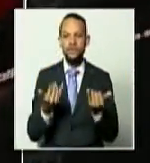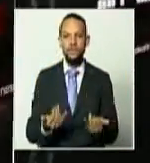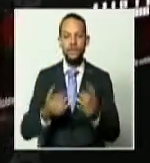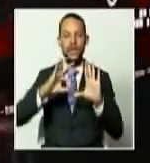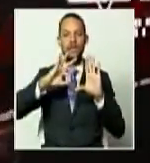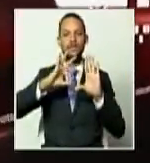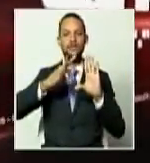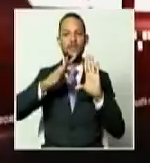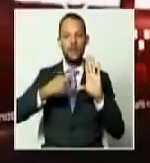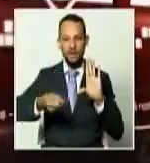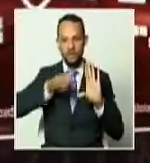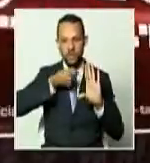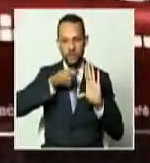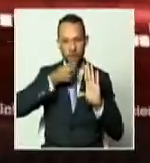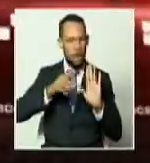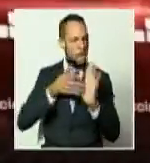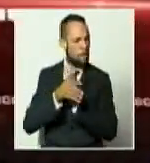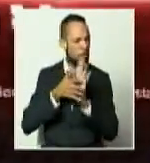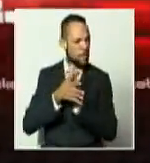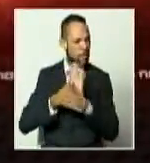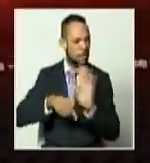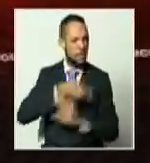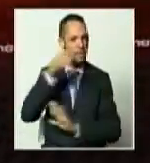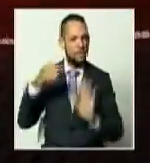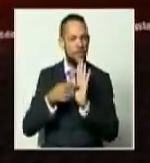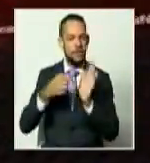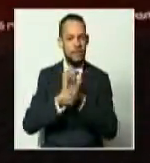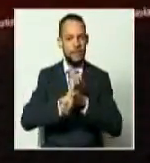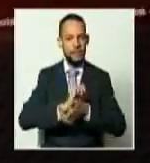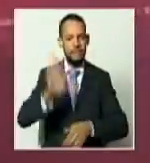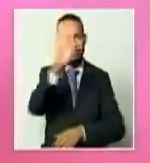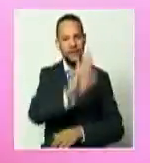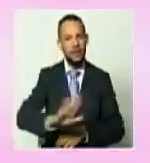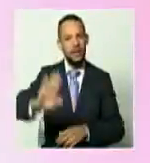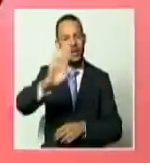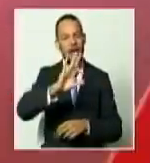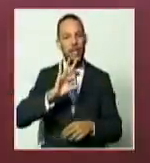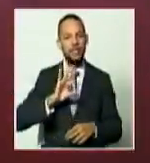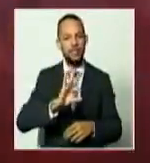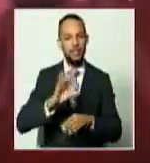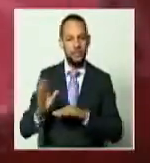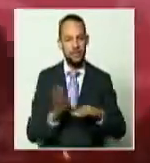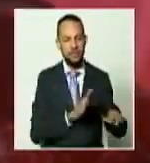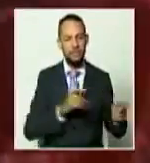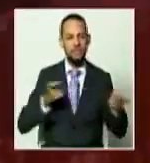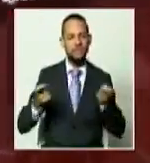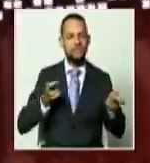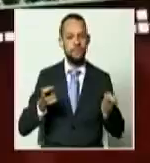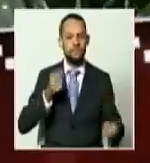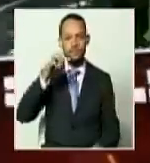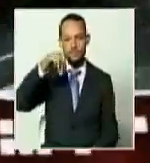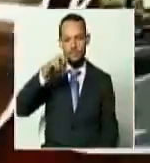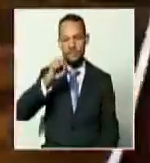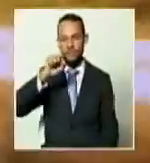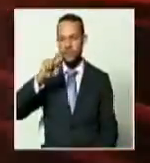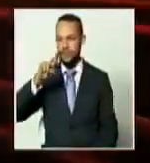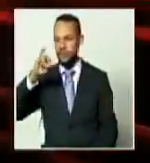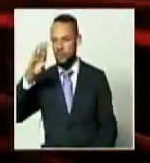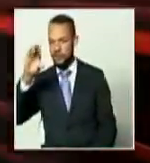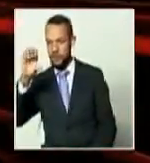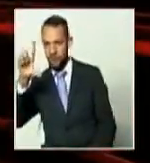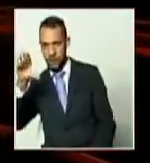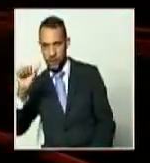Telecafé Noticias, la mejor y más completa información del Triángulo del Café. Dirige Marisela Garzón Ramírez.